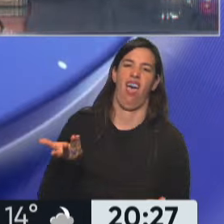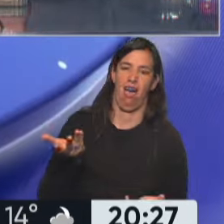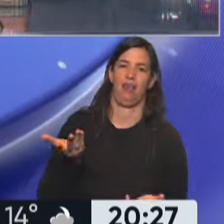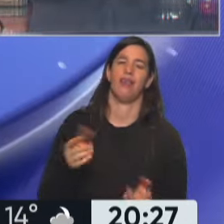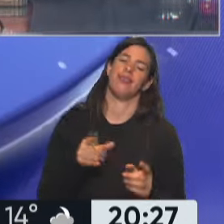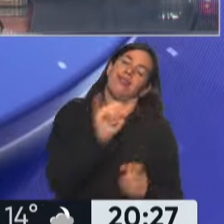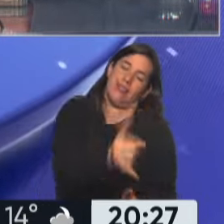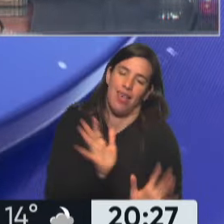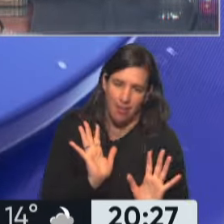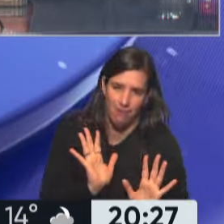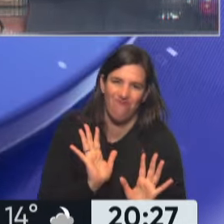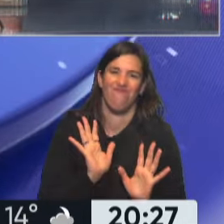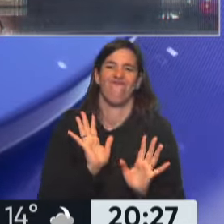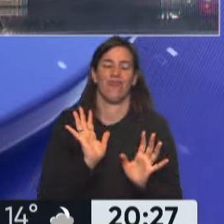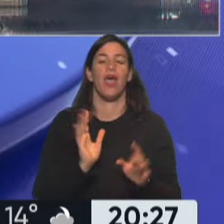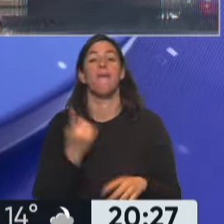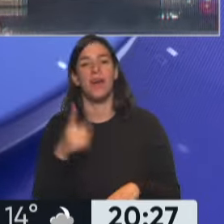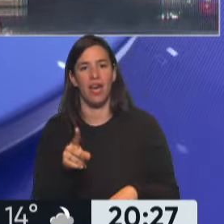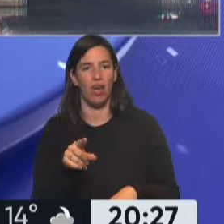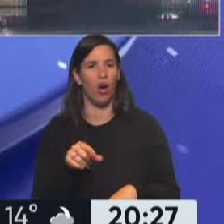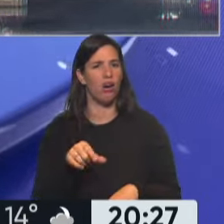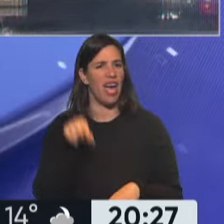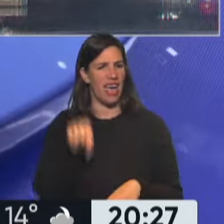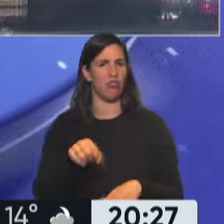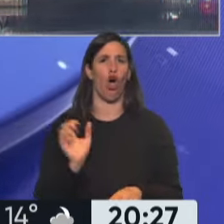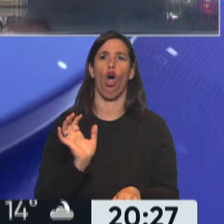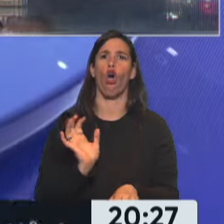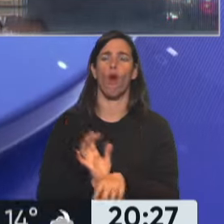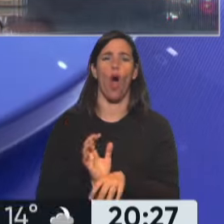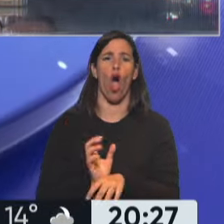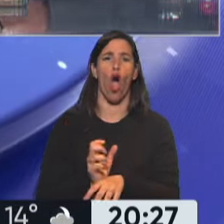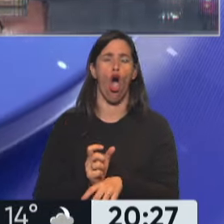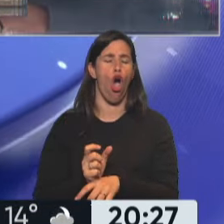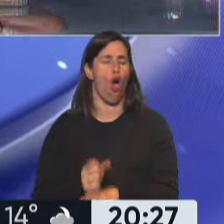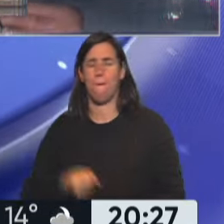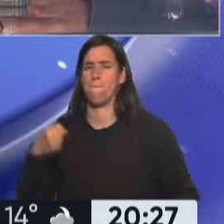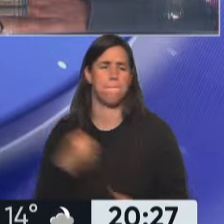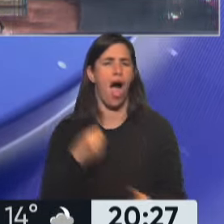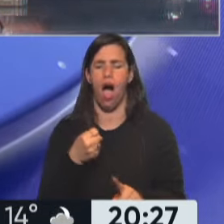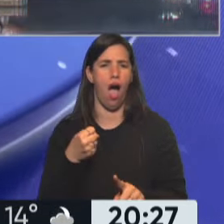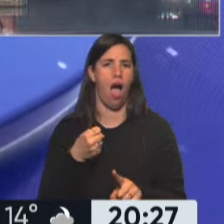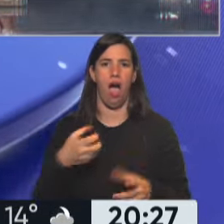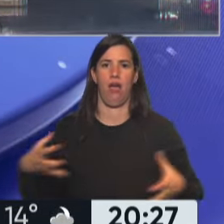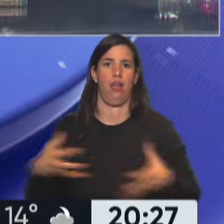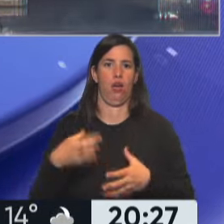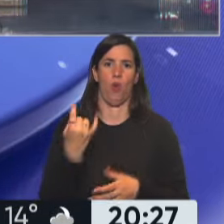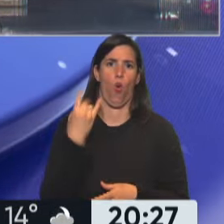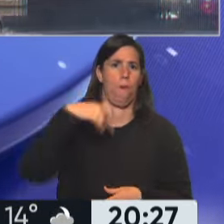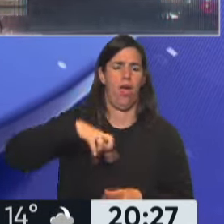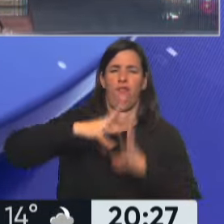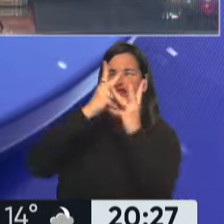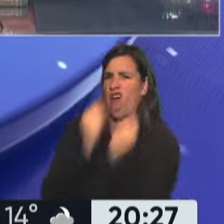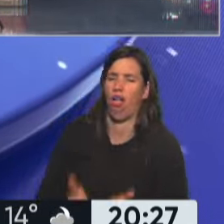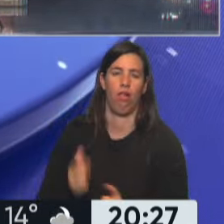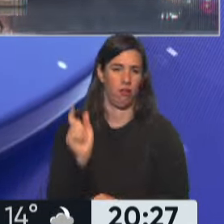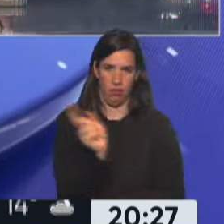Ahora Eso hace que esto sea un golpe mortal a la estructura del frente de todos Unión por la patria el peronismo